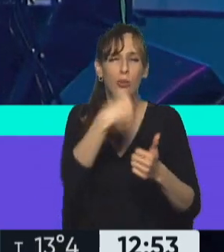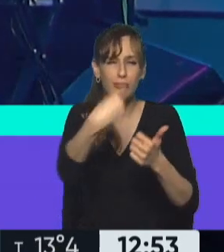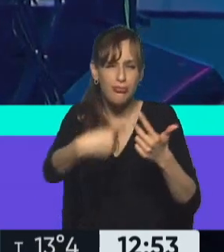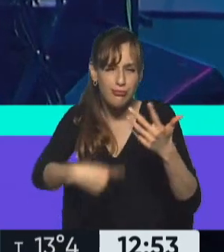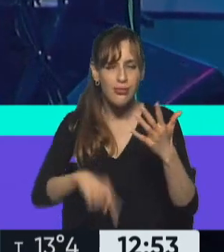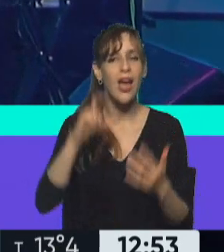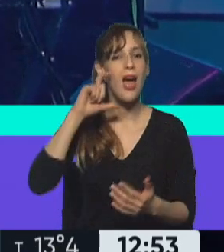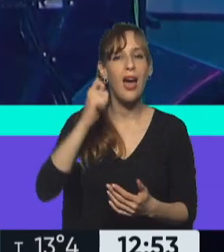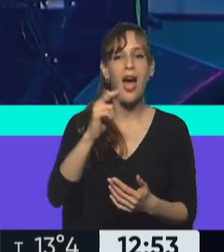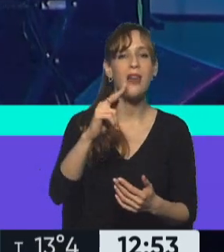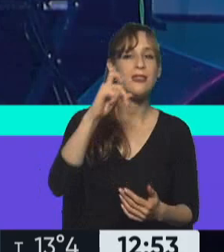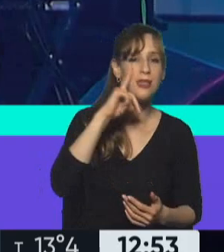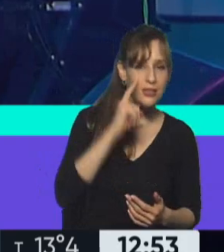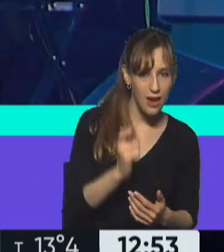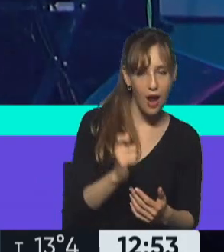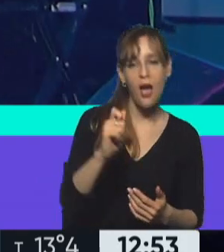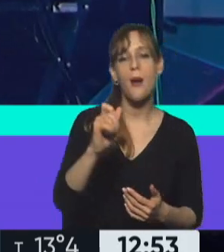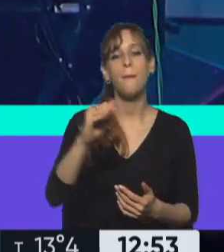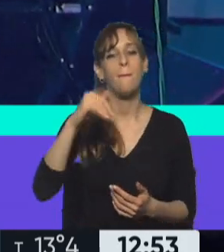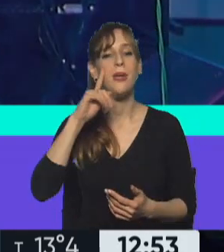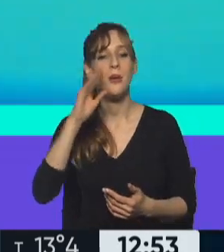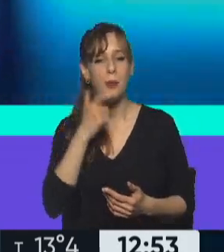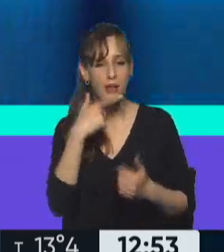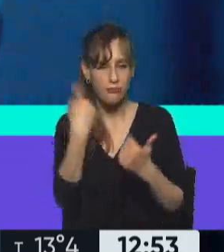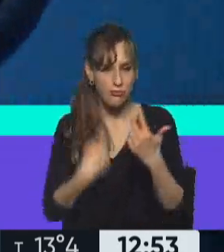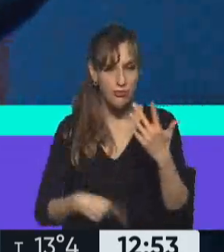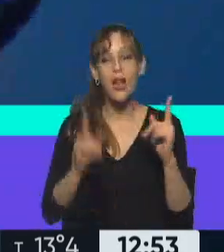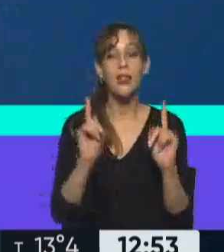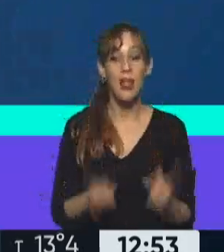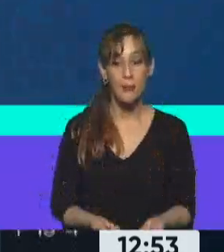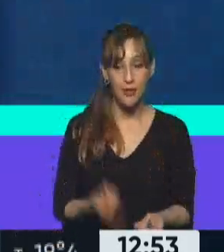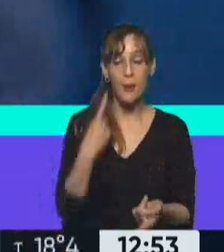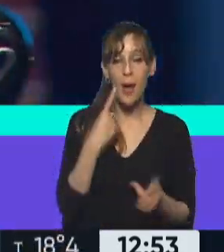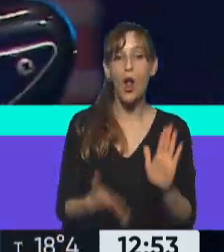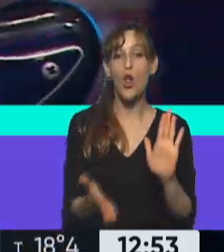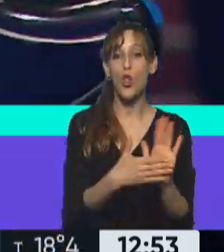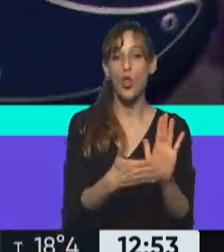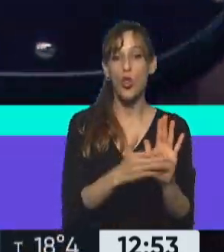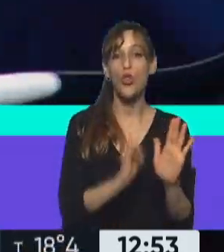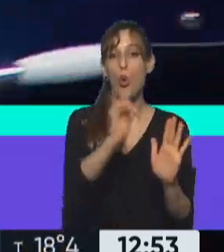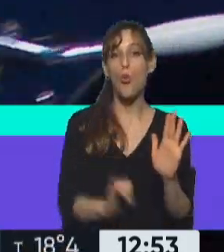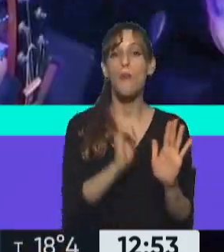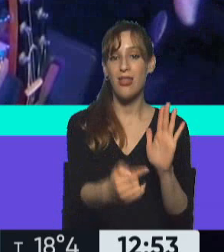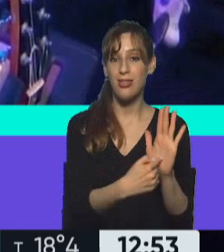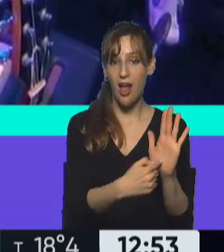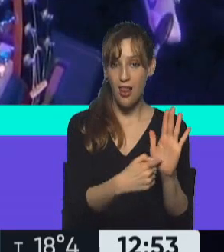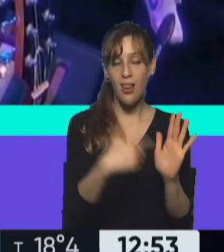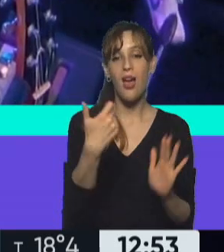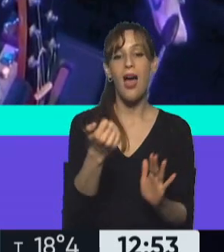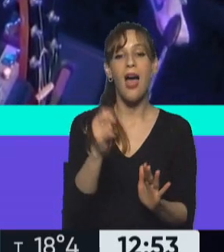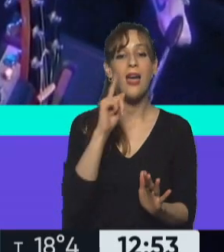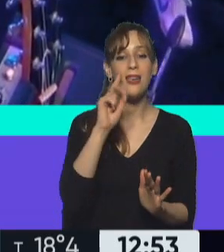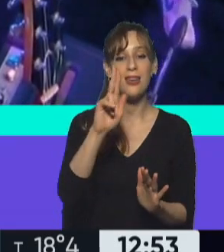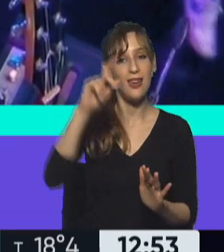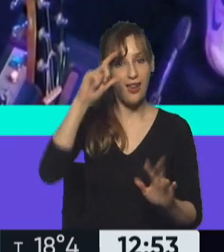garcía mavi díaz además el canal estrenará el primer capítulo de la serie documental 'a y de una historia de la televisión argentina y los